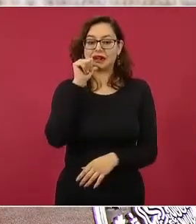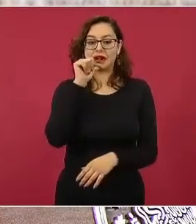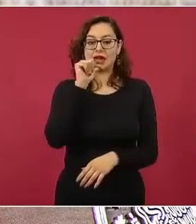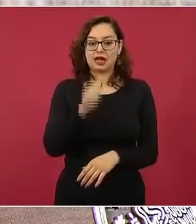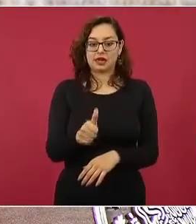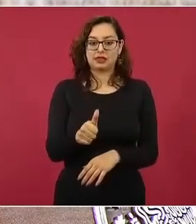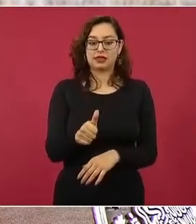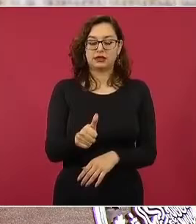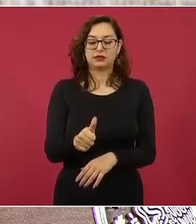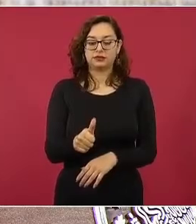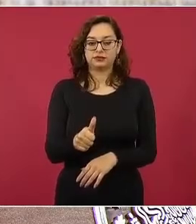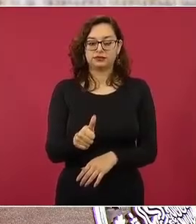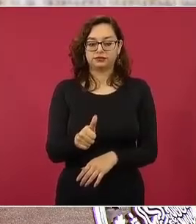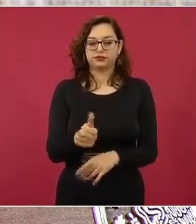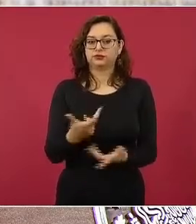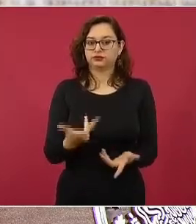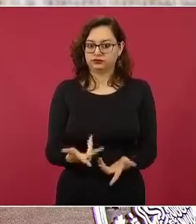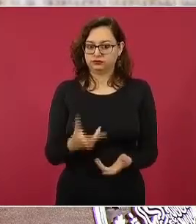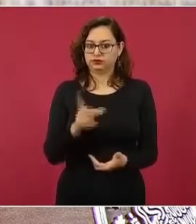absolutamente.